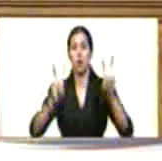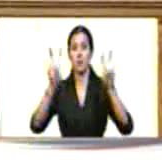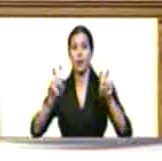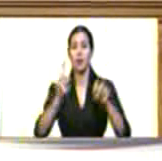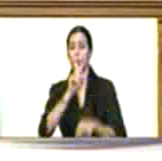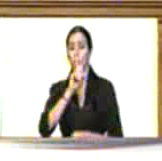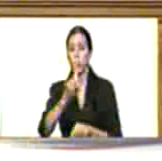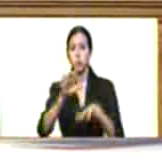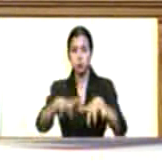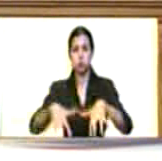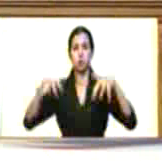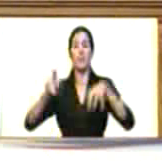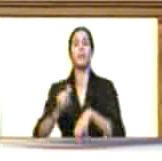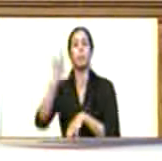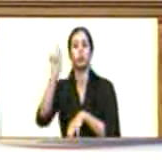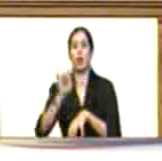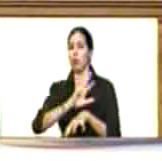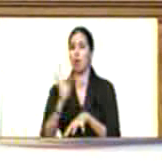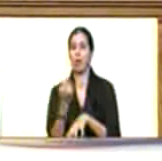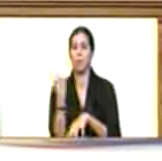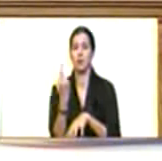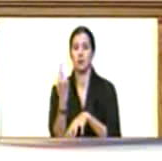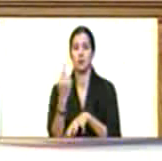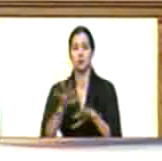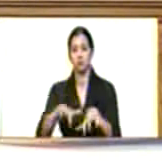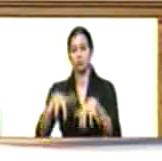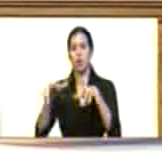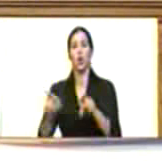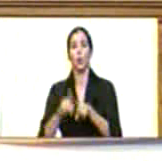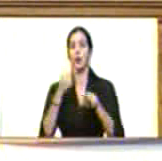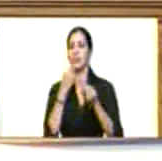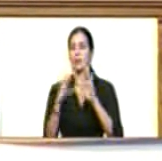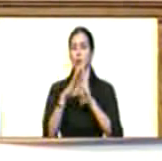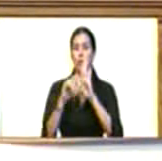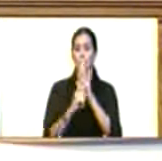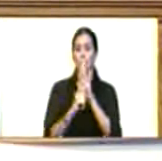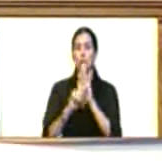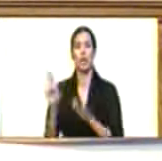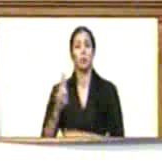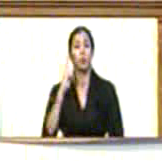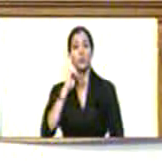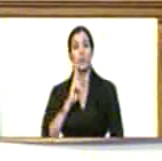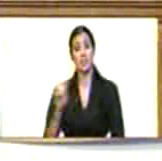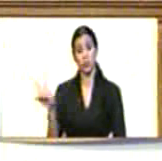Unicameral establecida en la Constitución de la República Bolivariana de Venezuela.